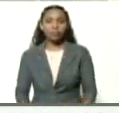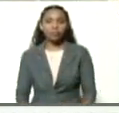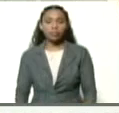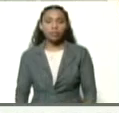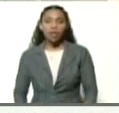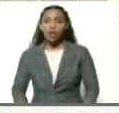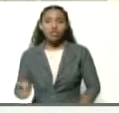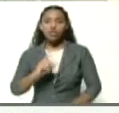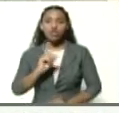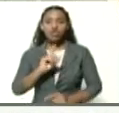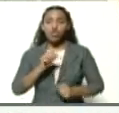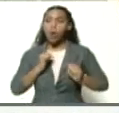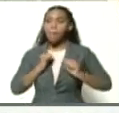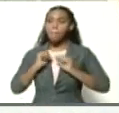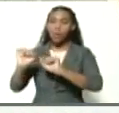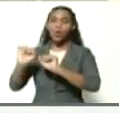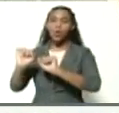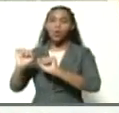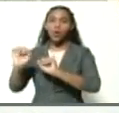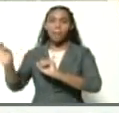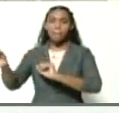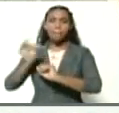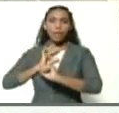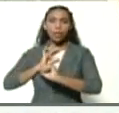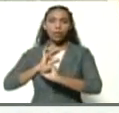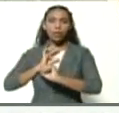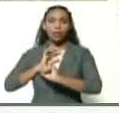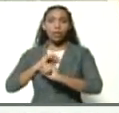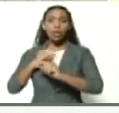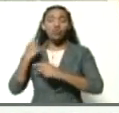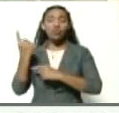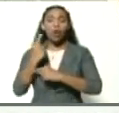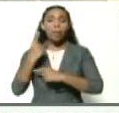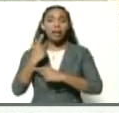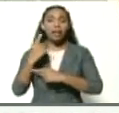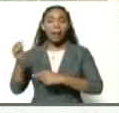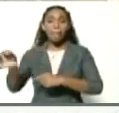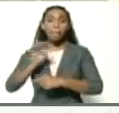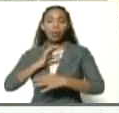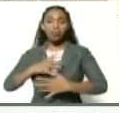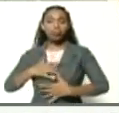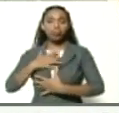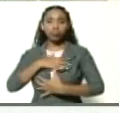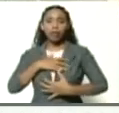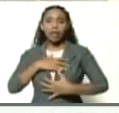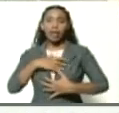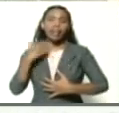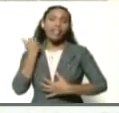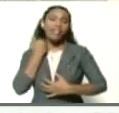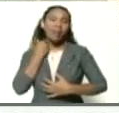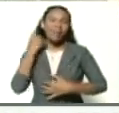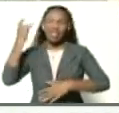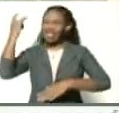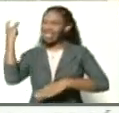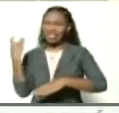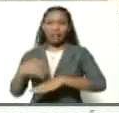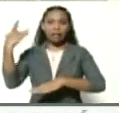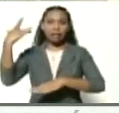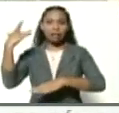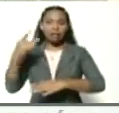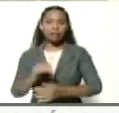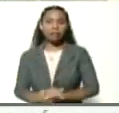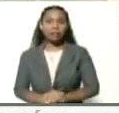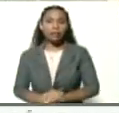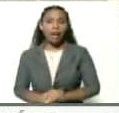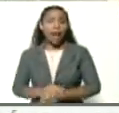no impide que te contagies. Lo que impide es que te enfermes o te enfermes gravemente.